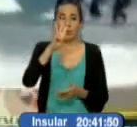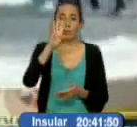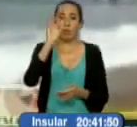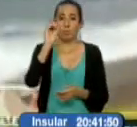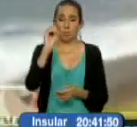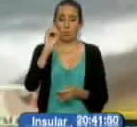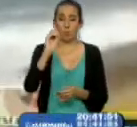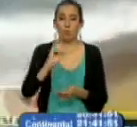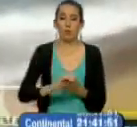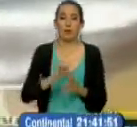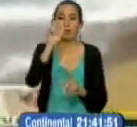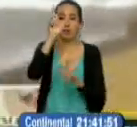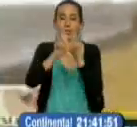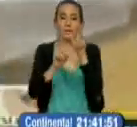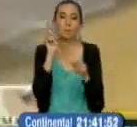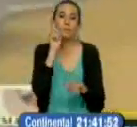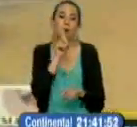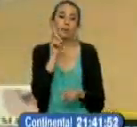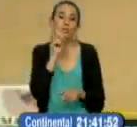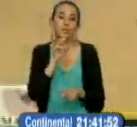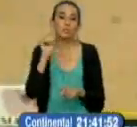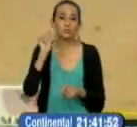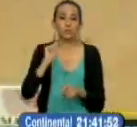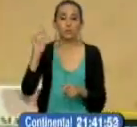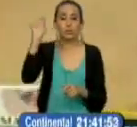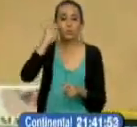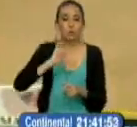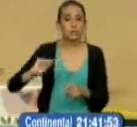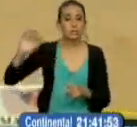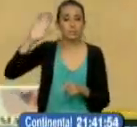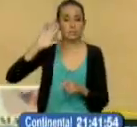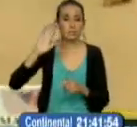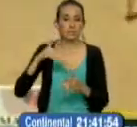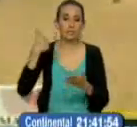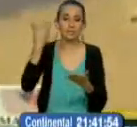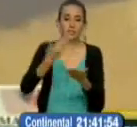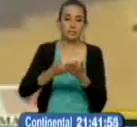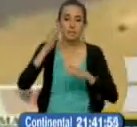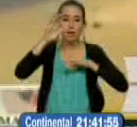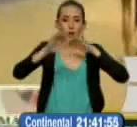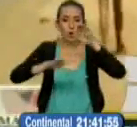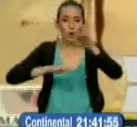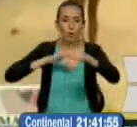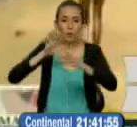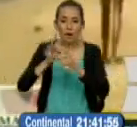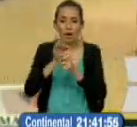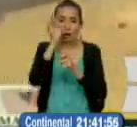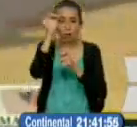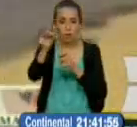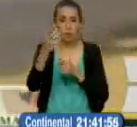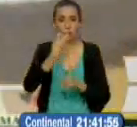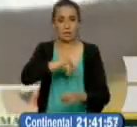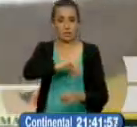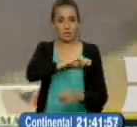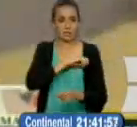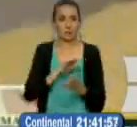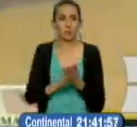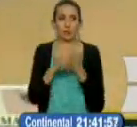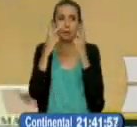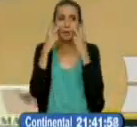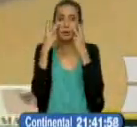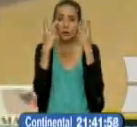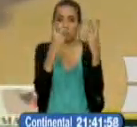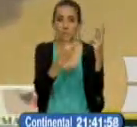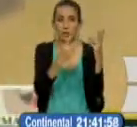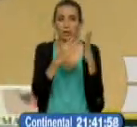inmigrantes africanos llegaron en bote a una isla del sur de España. Apenas tocaron tierra, comenzaron a correr entre los bañistas, que